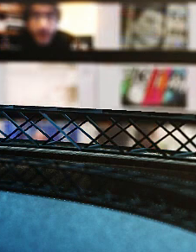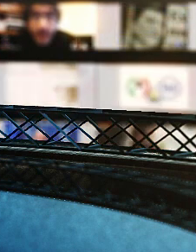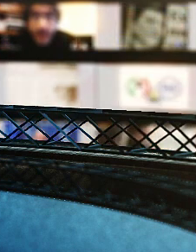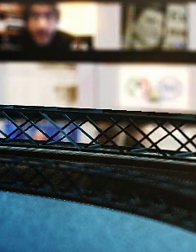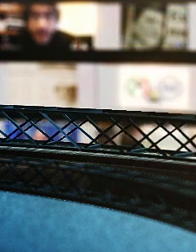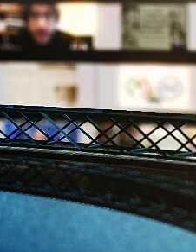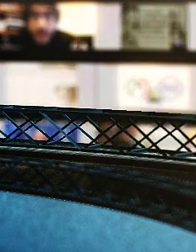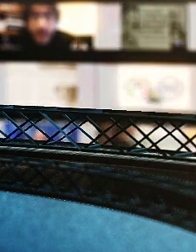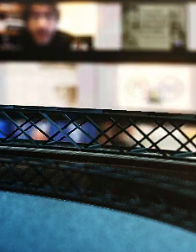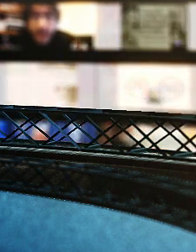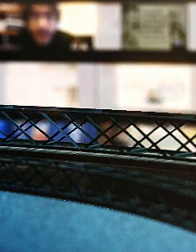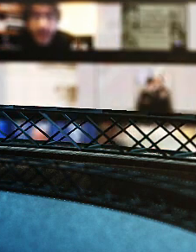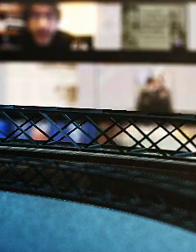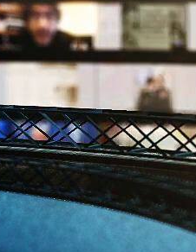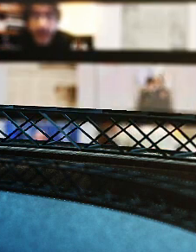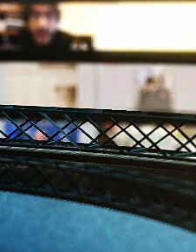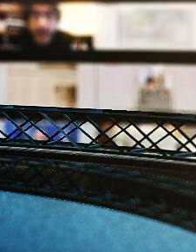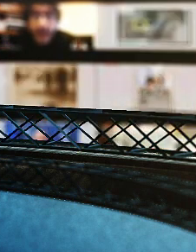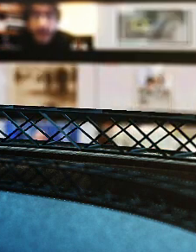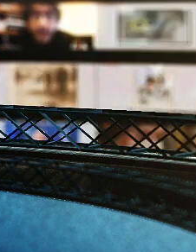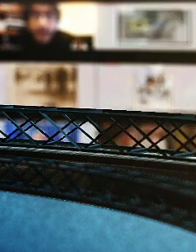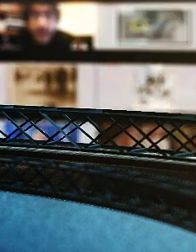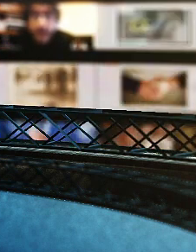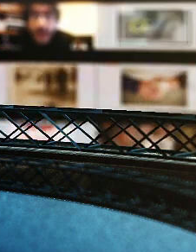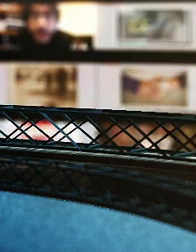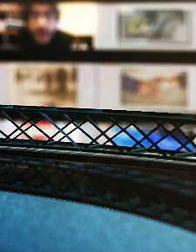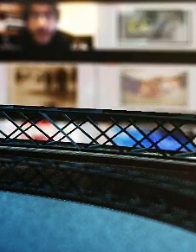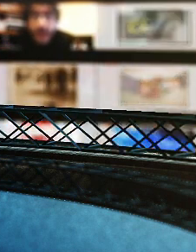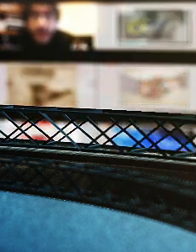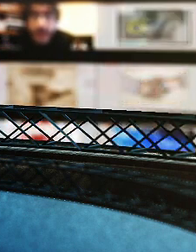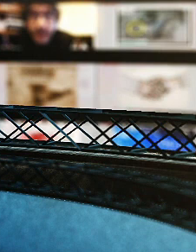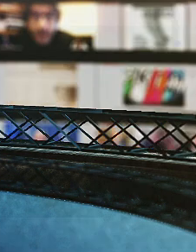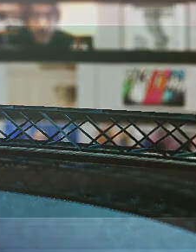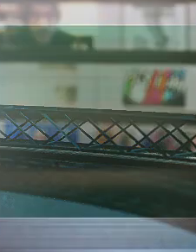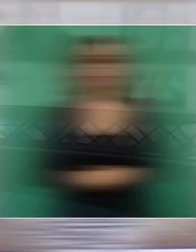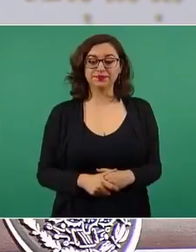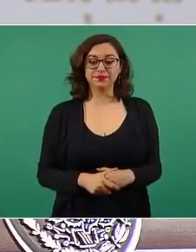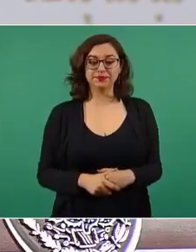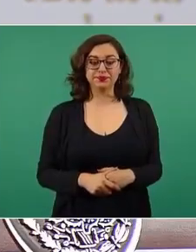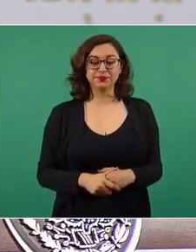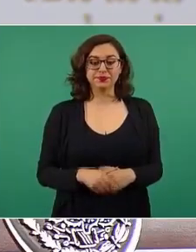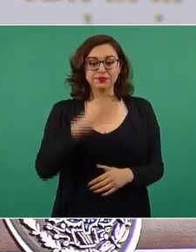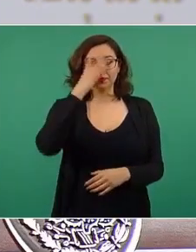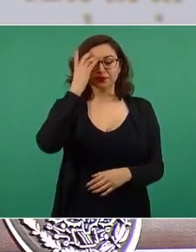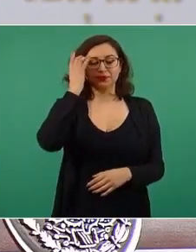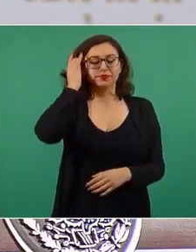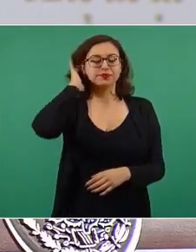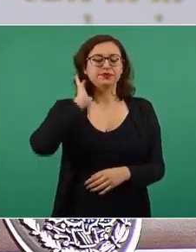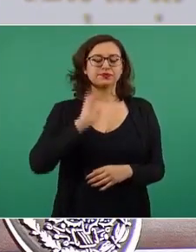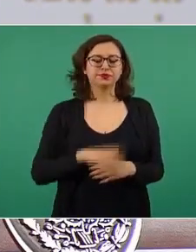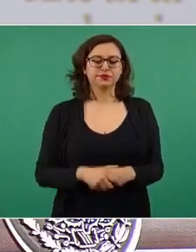Economist, publicó un artículo donde el protagonista es Andrés Manuel. Ante esto, el presidente comentó lo siguiente. Ahora sacó una